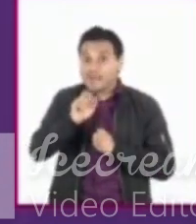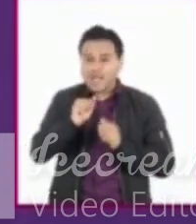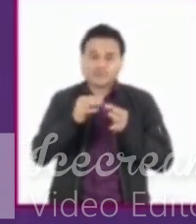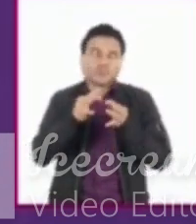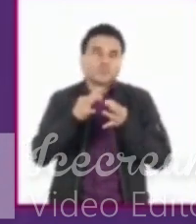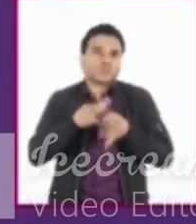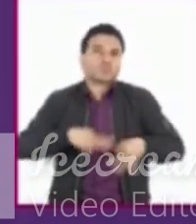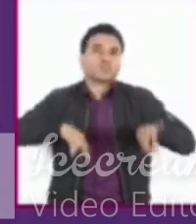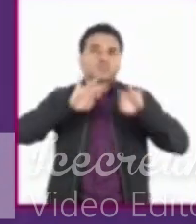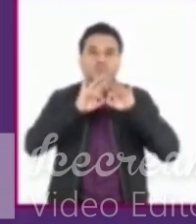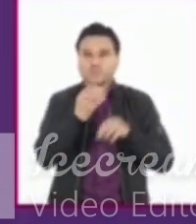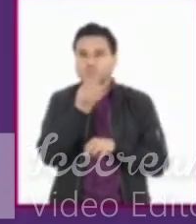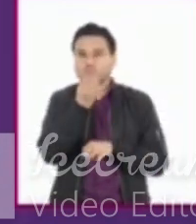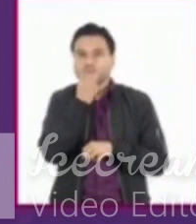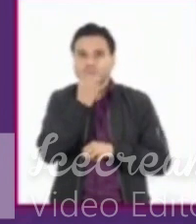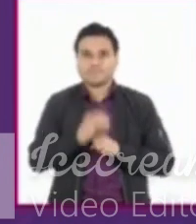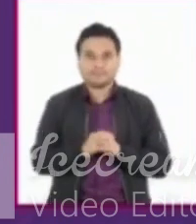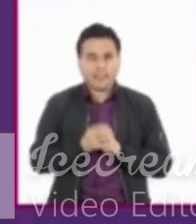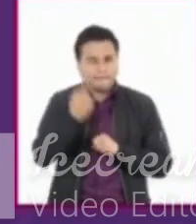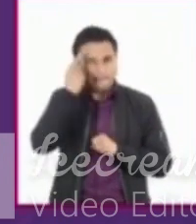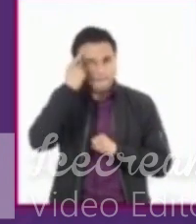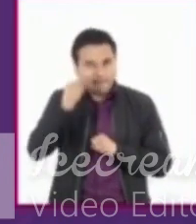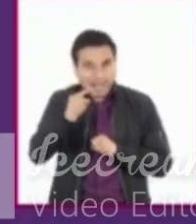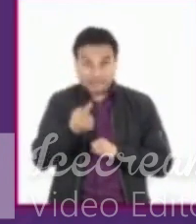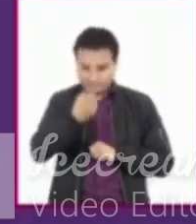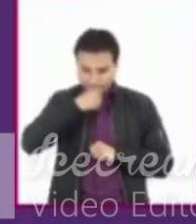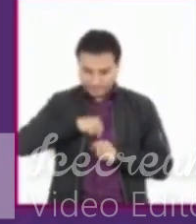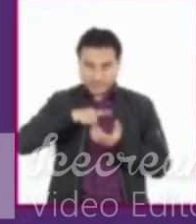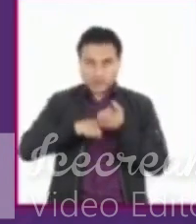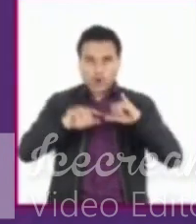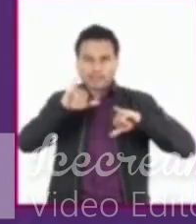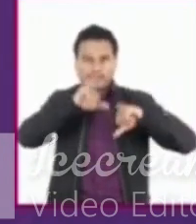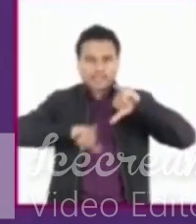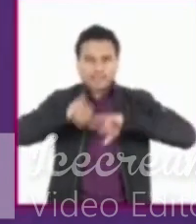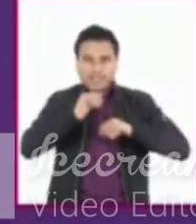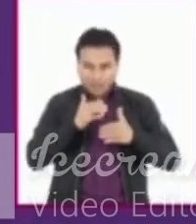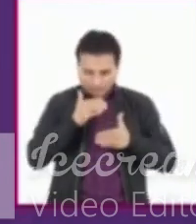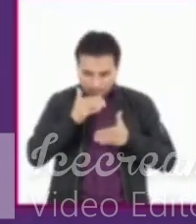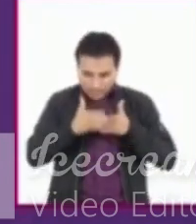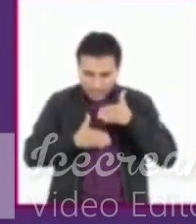vital importancia para las reacciones químicas que ocurren en el cuerpo.